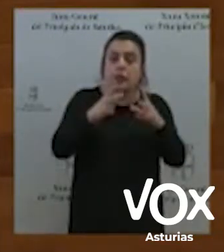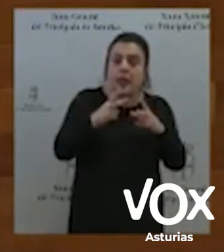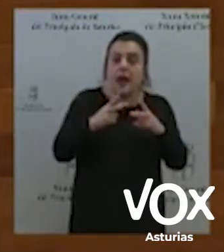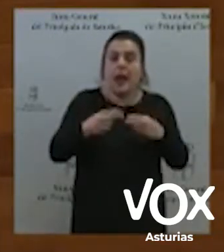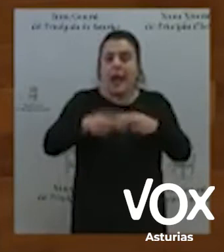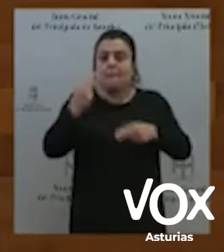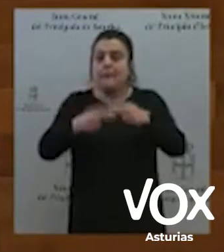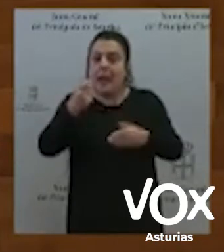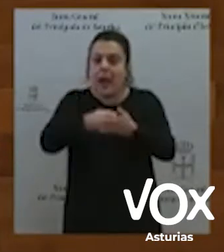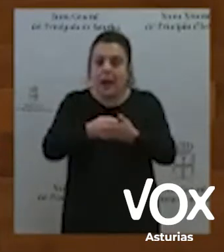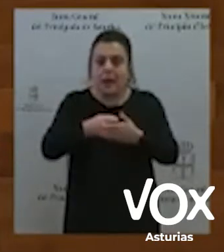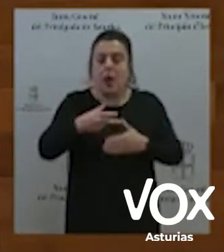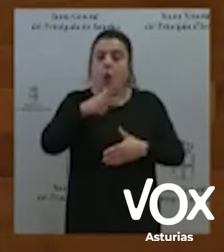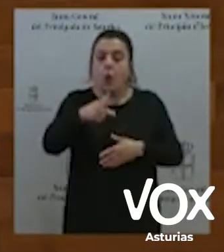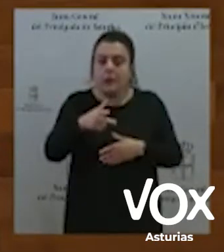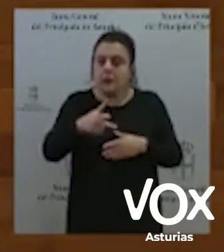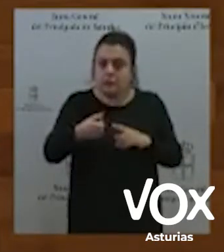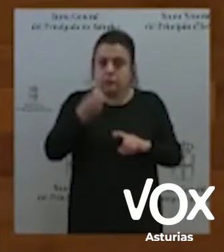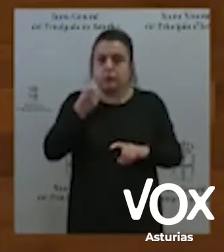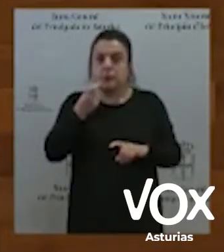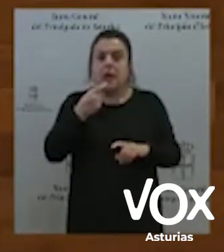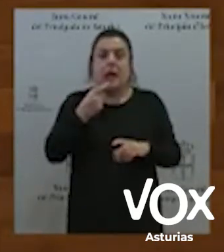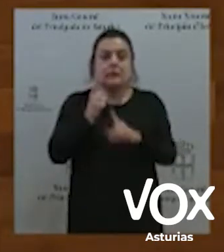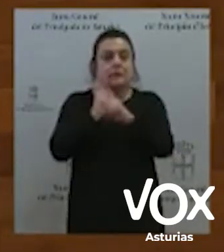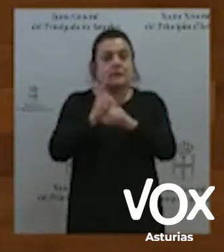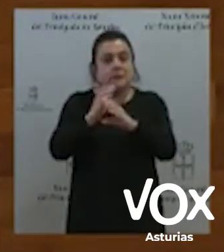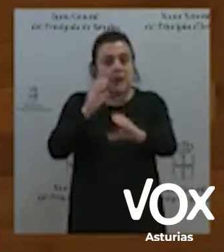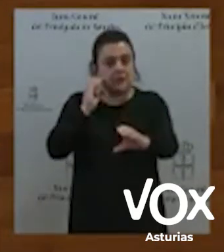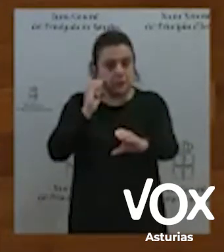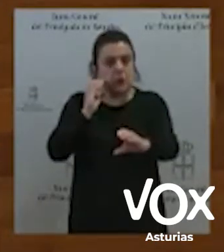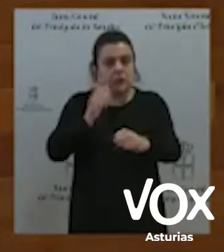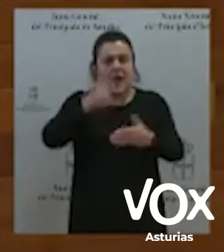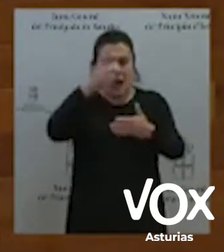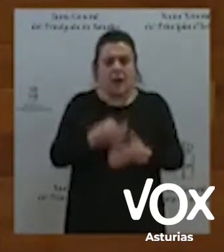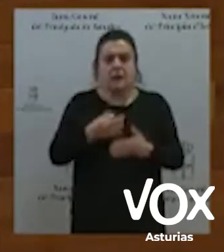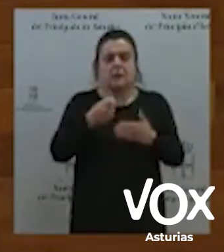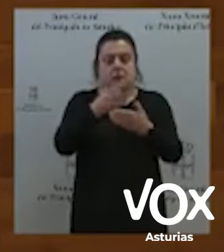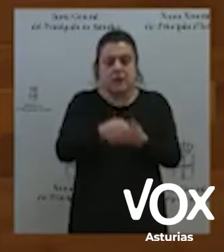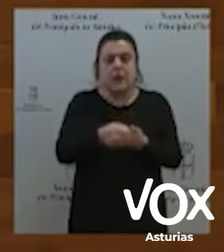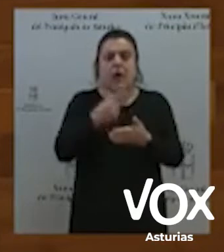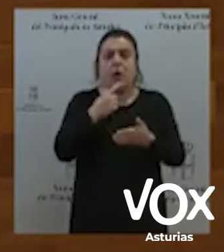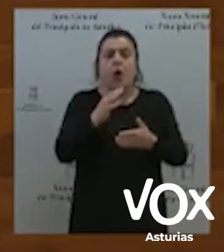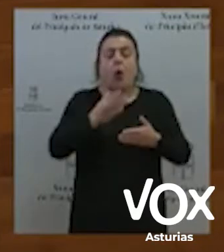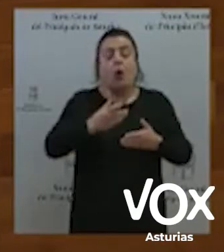garantizado, la reducción de las listas de espera para la valoración del grado de dependencia, pero